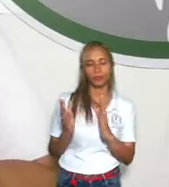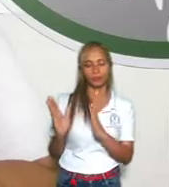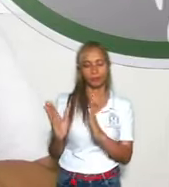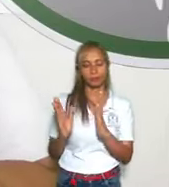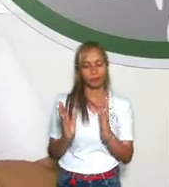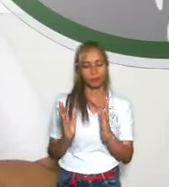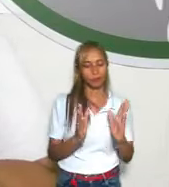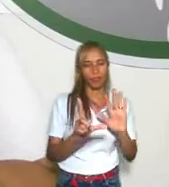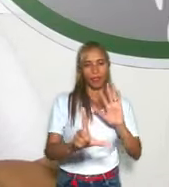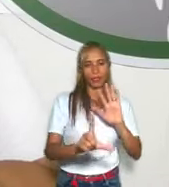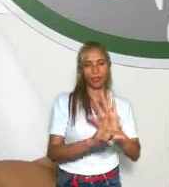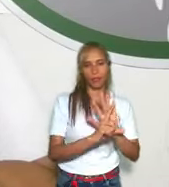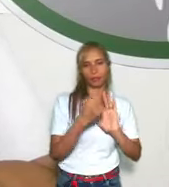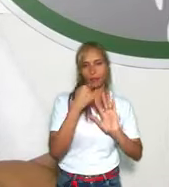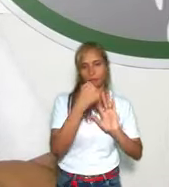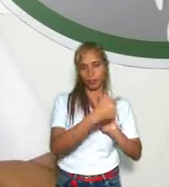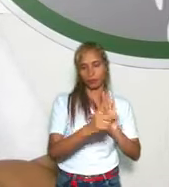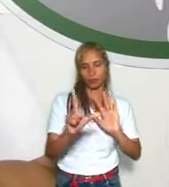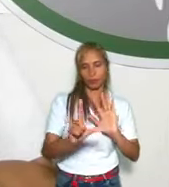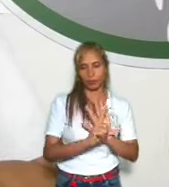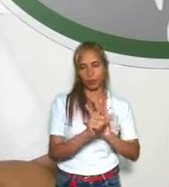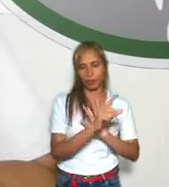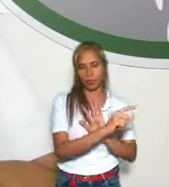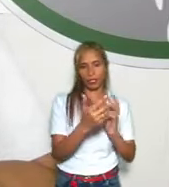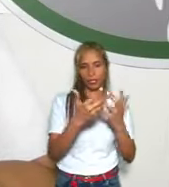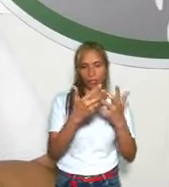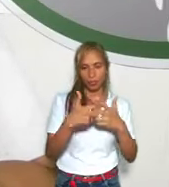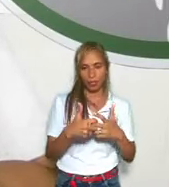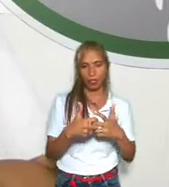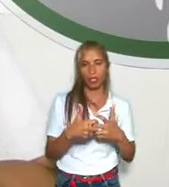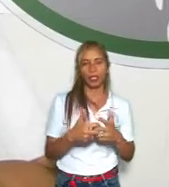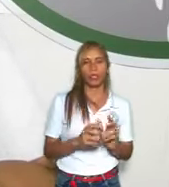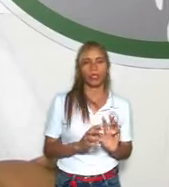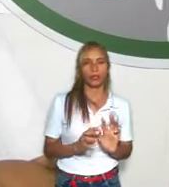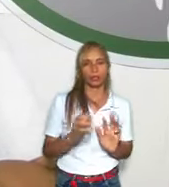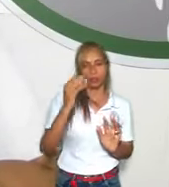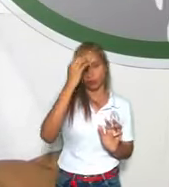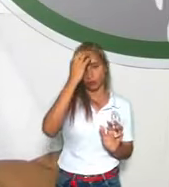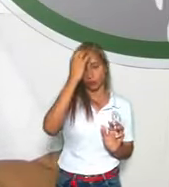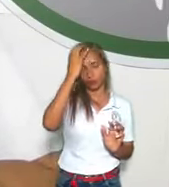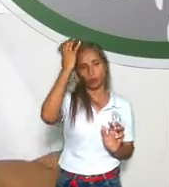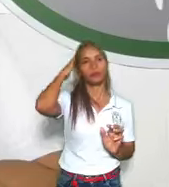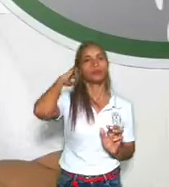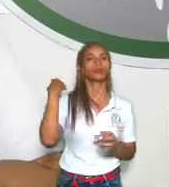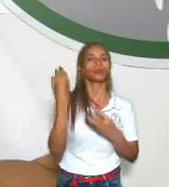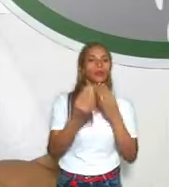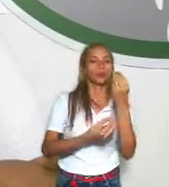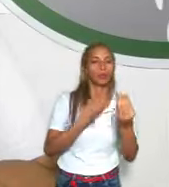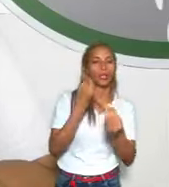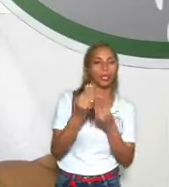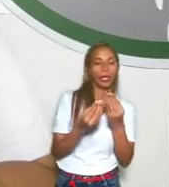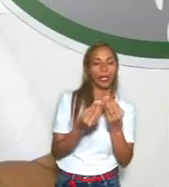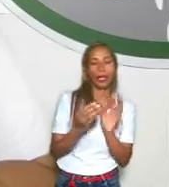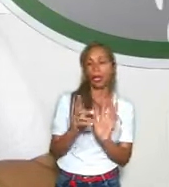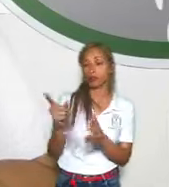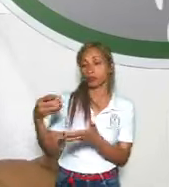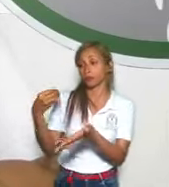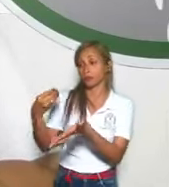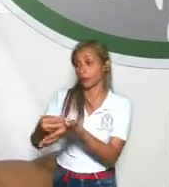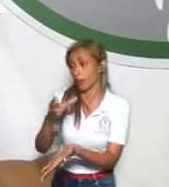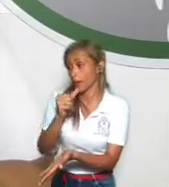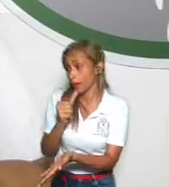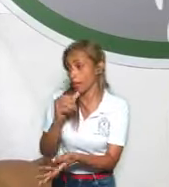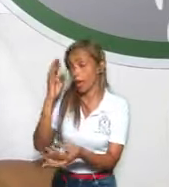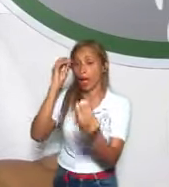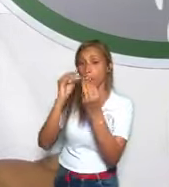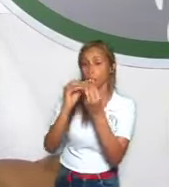acuerdo a la ley, la empresa prestadora de servicios públicos puede realizar, que es suspender el servicio si no realizamos ningún acuerdo, no